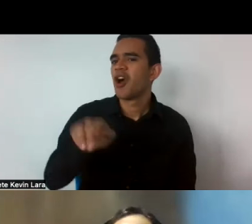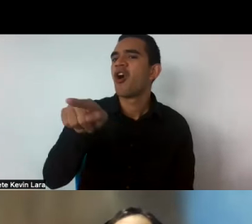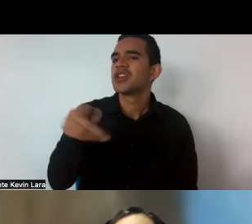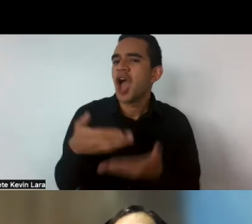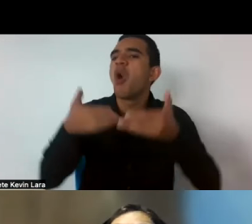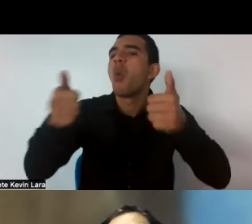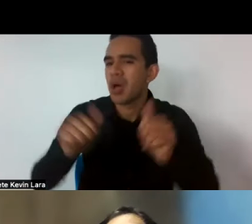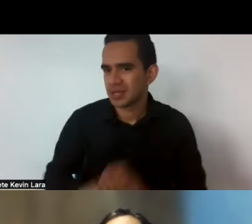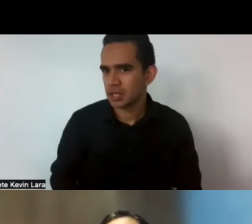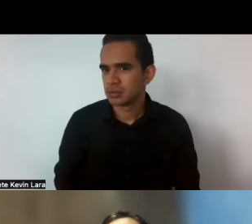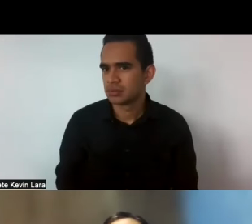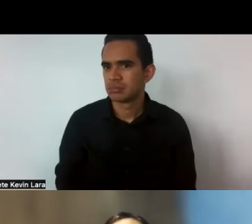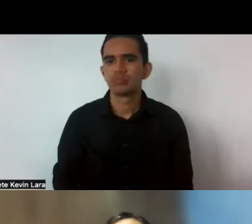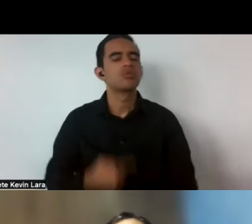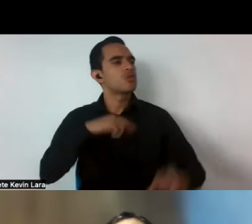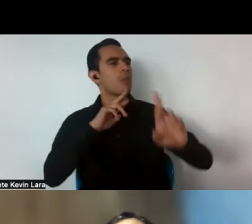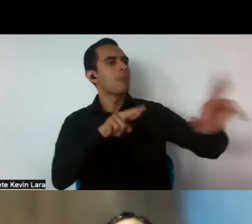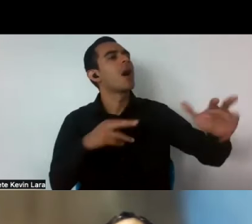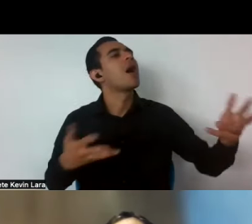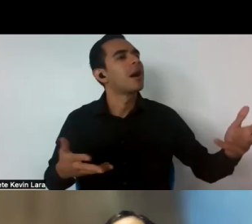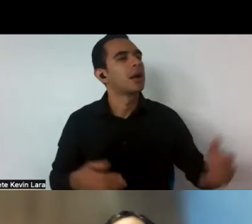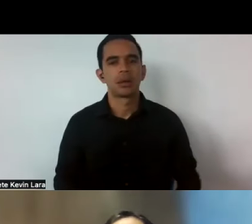lo primero que siempre respondemos?